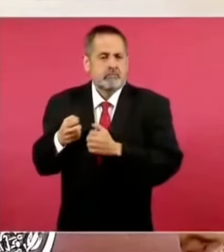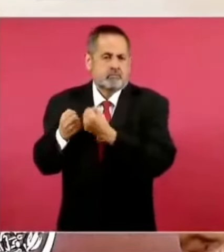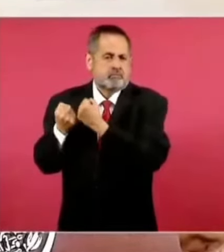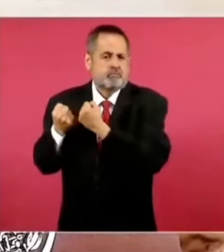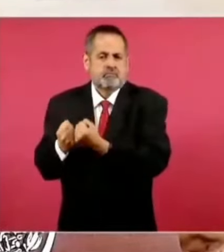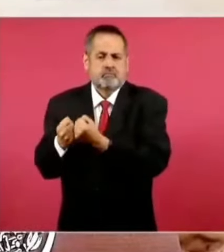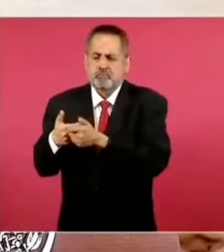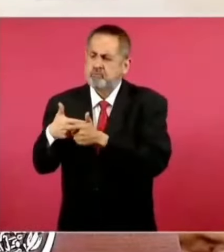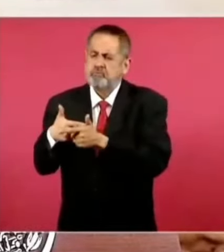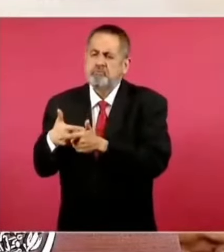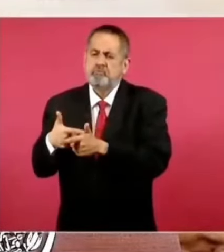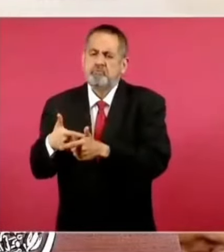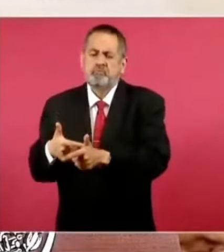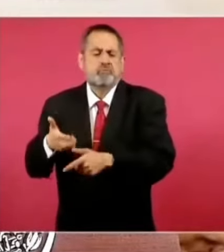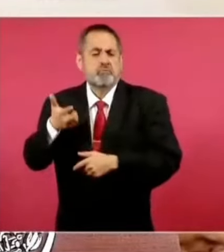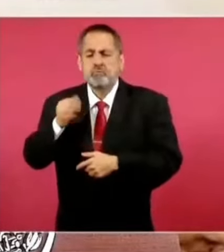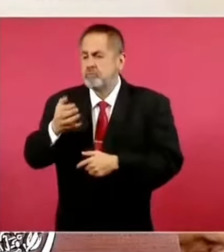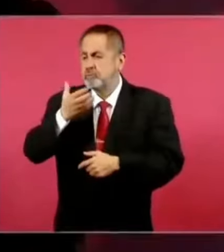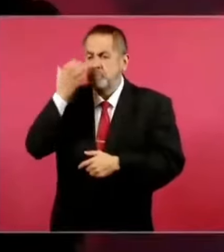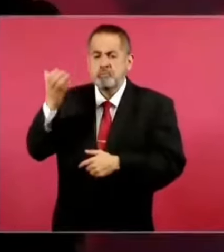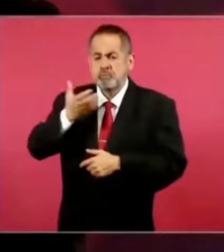destruir, y qué bueno,